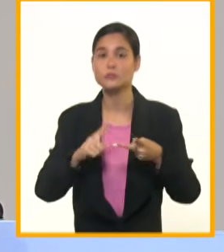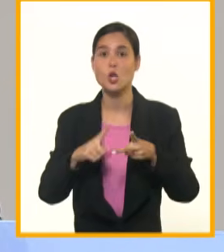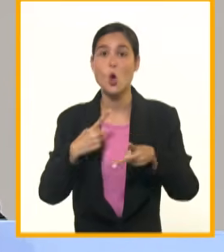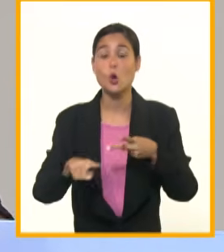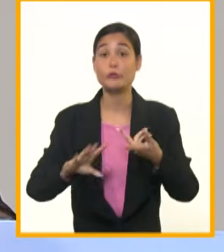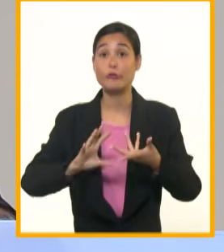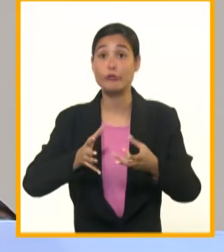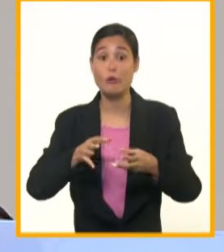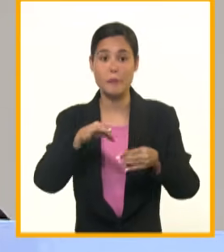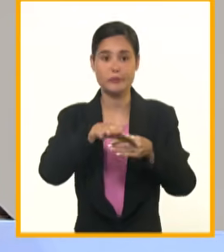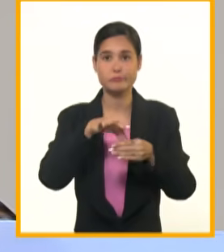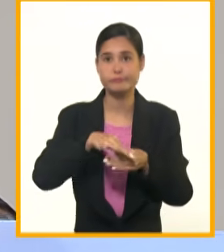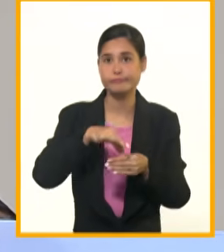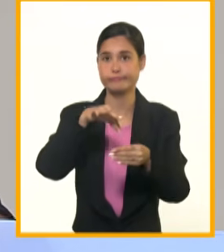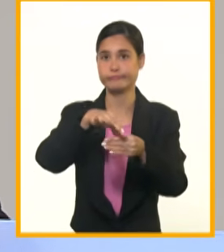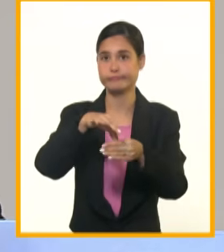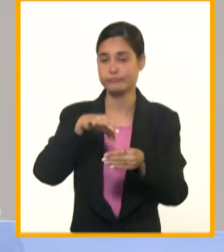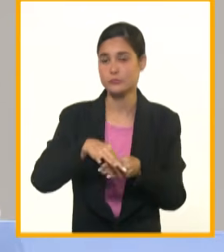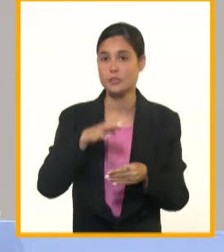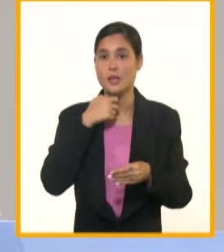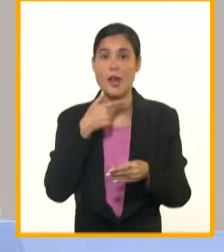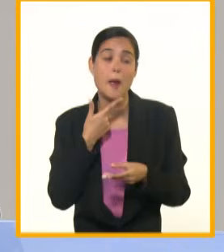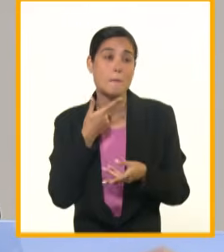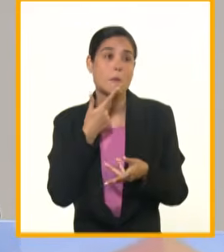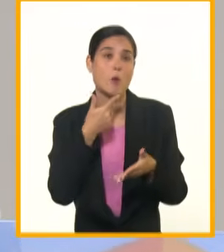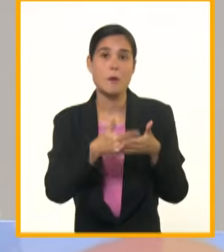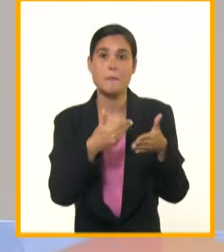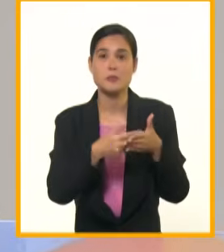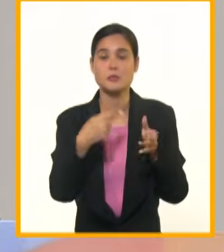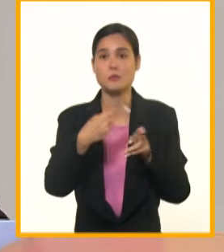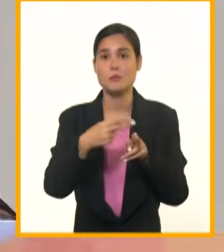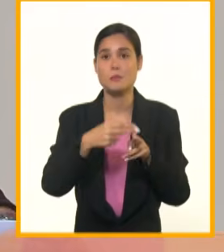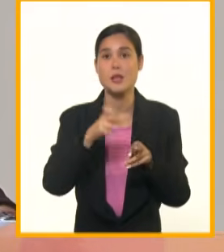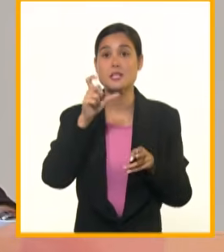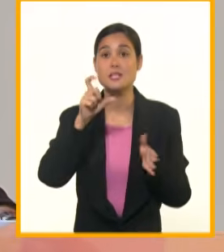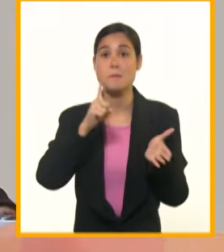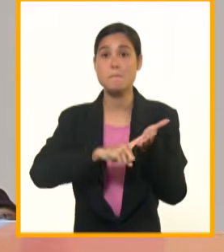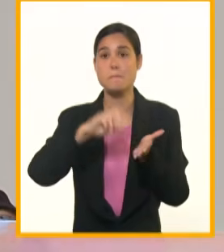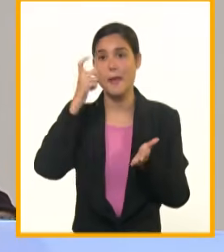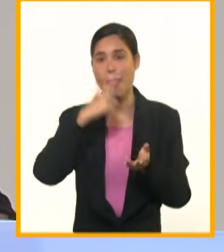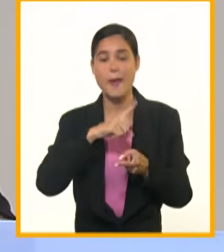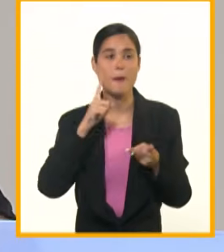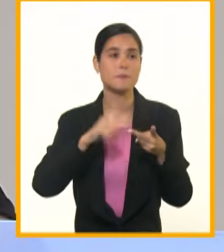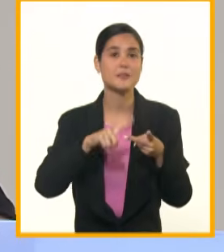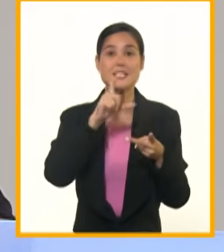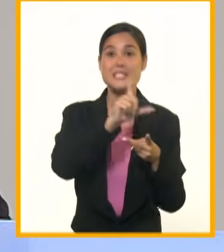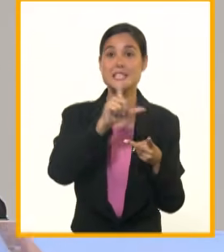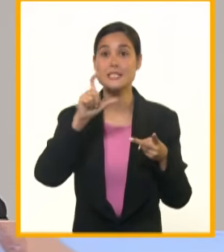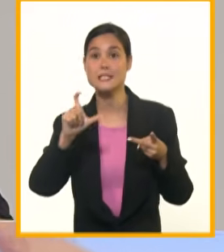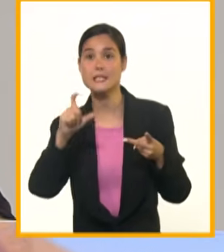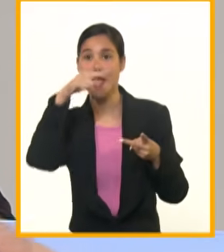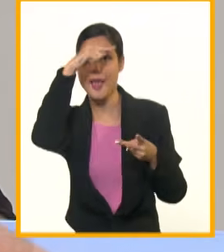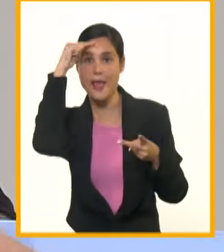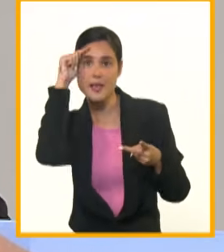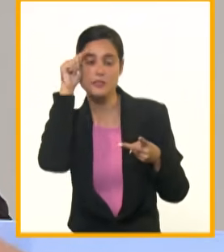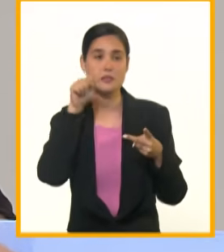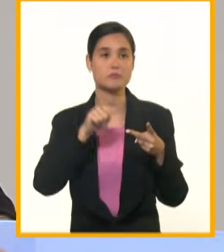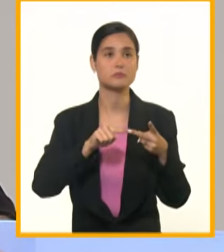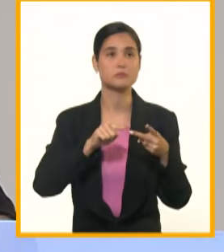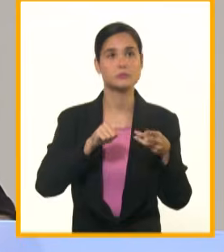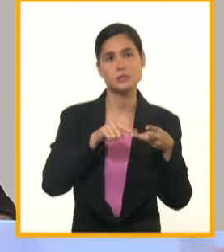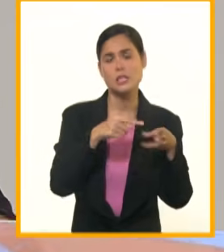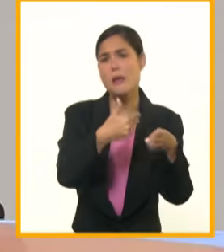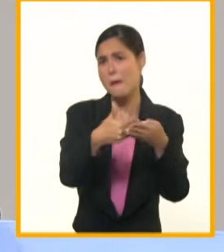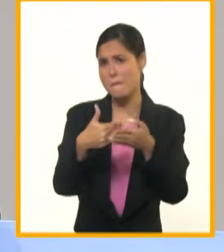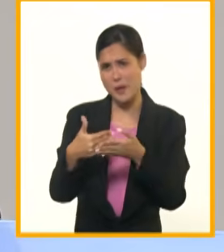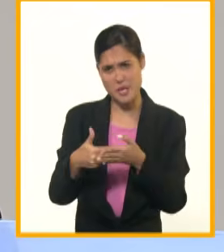las CPA, las CCS tienen una alta responsabilidad en la producción. Y que también este sector ha invertido